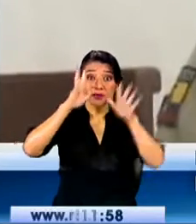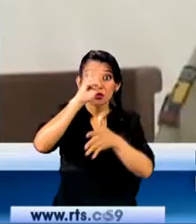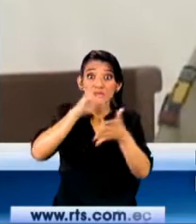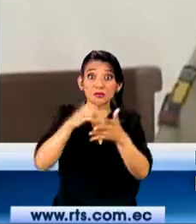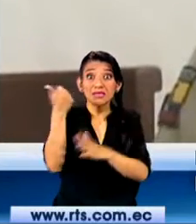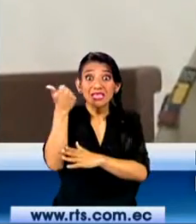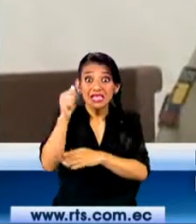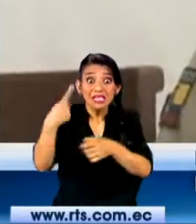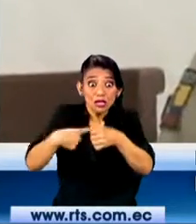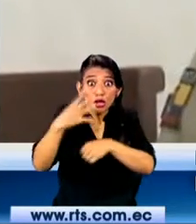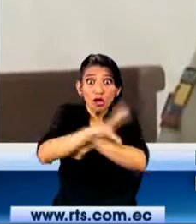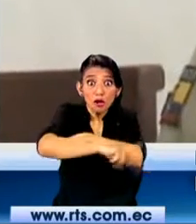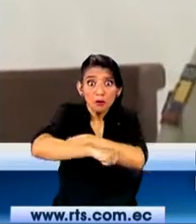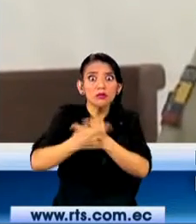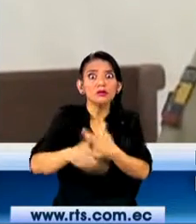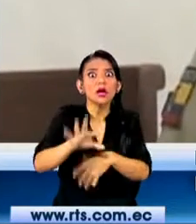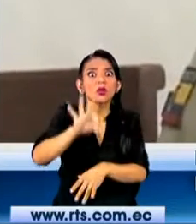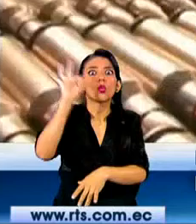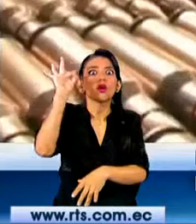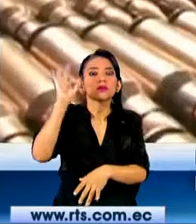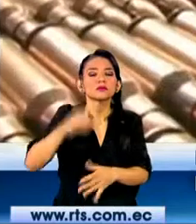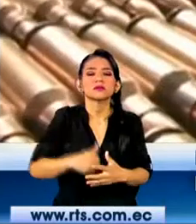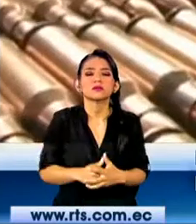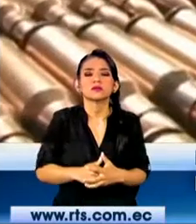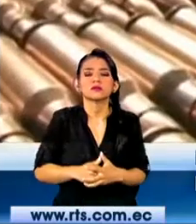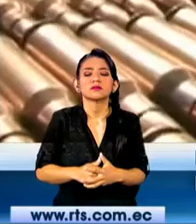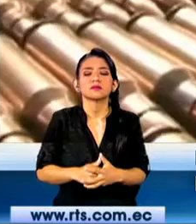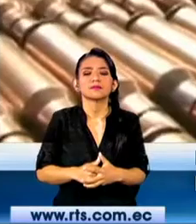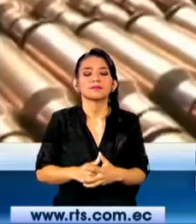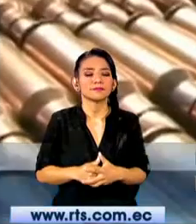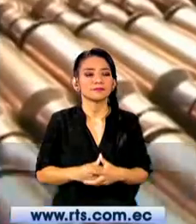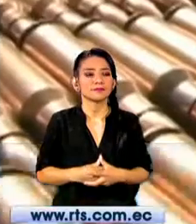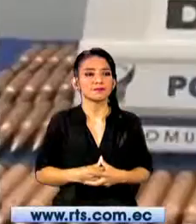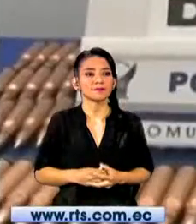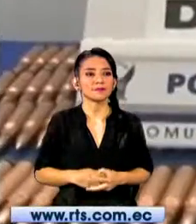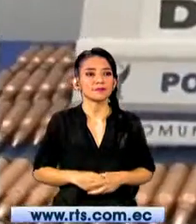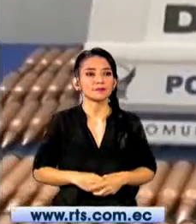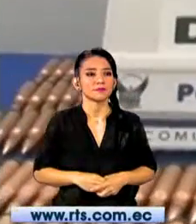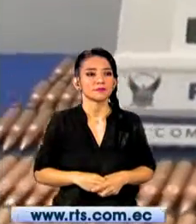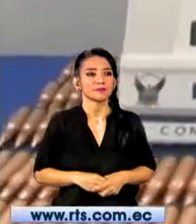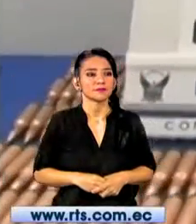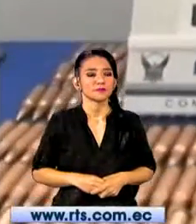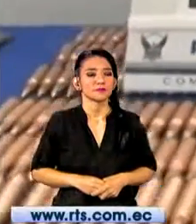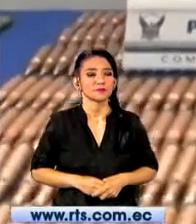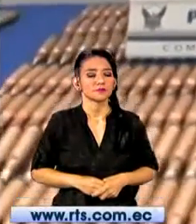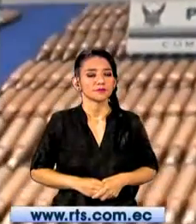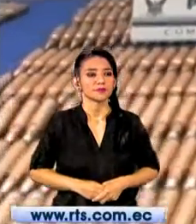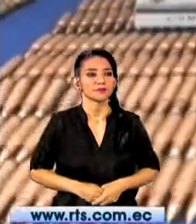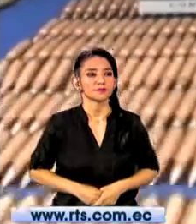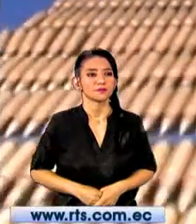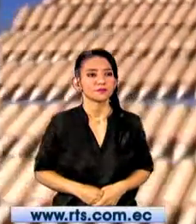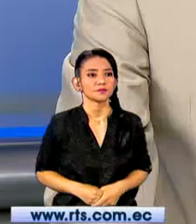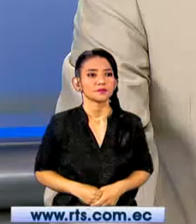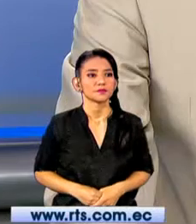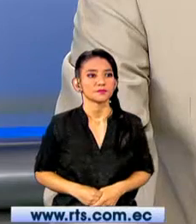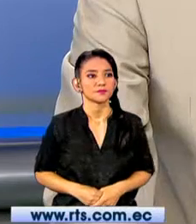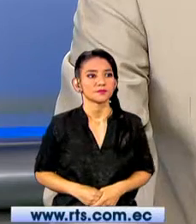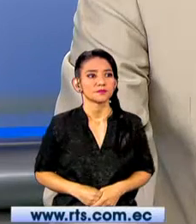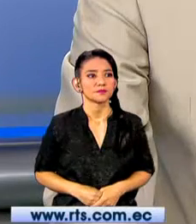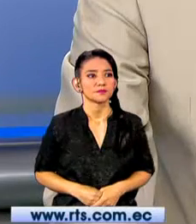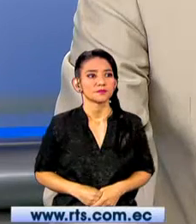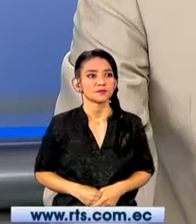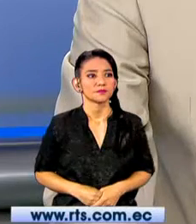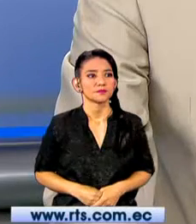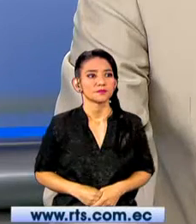en la ciudad de Quito, sector de Guamaní. En Loja, informó Marcela Constante.